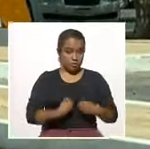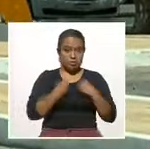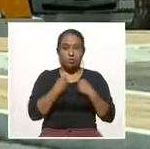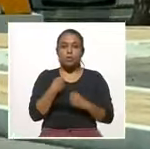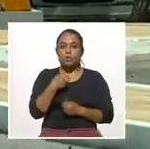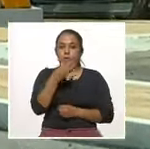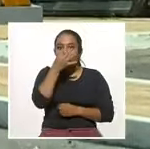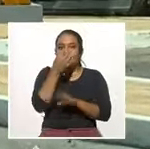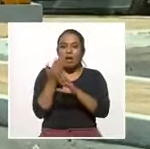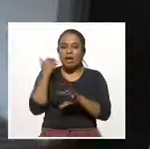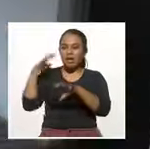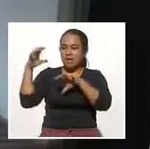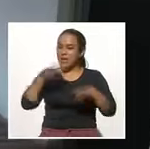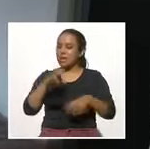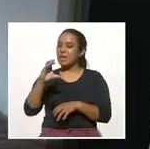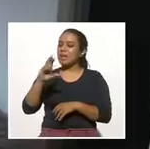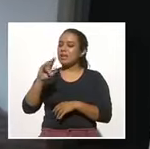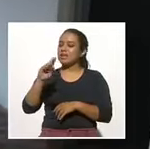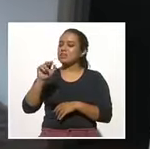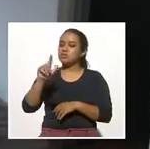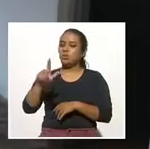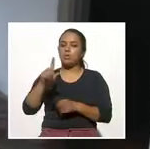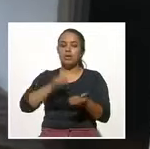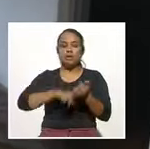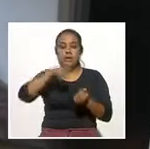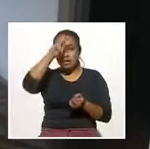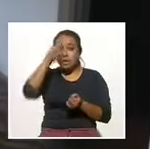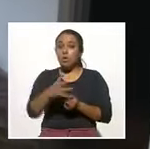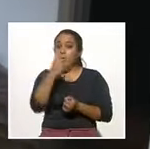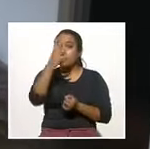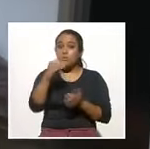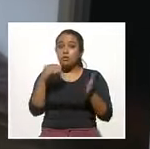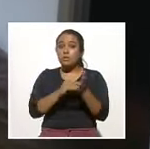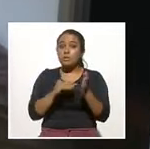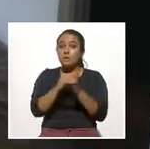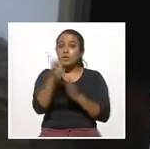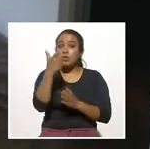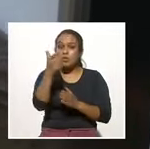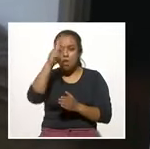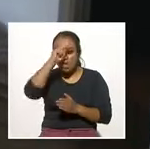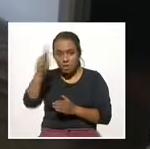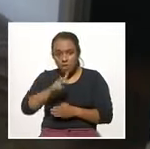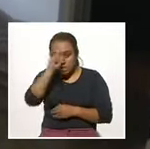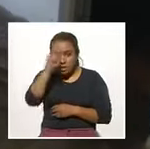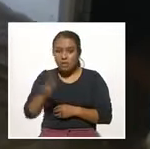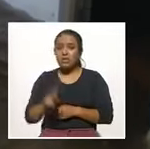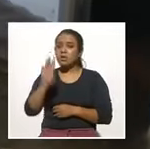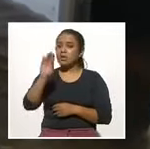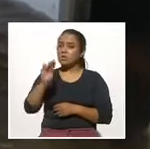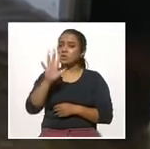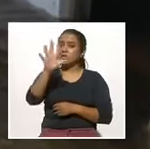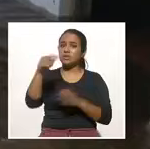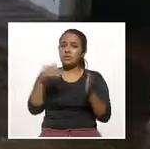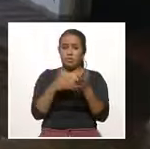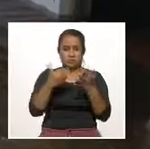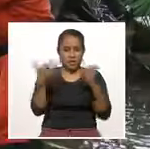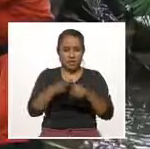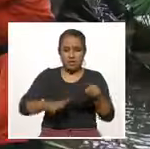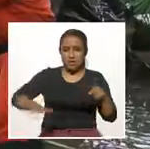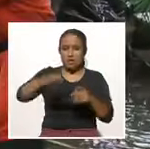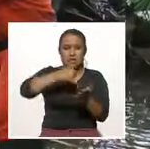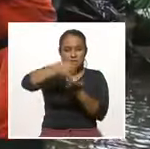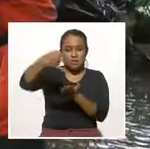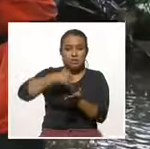acababa de pasar la tormenta Cristóbal, que dejó daños por 4 mil millones de pesos y destruyó alrededor de 95 mil hectáreas de